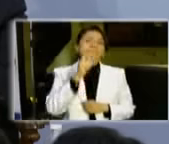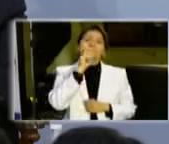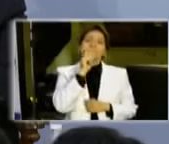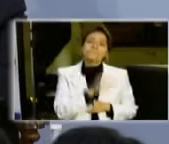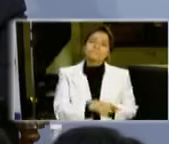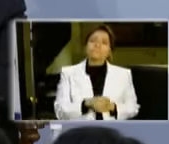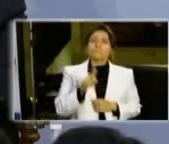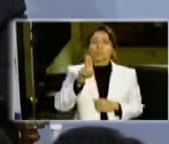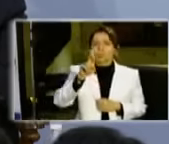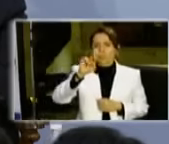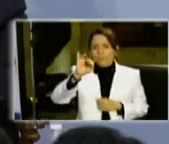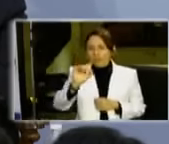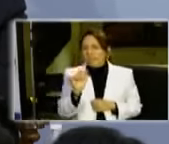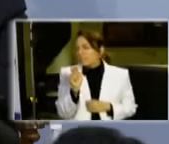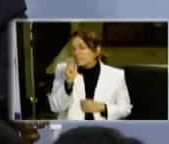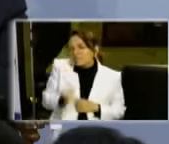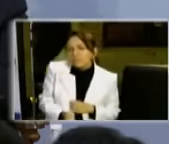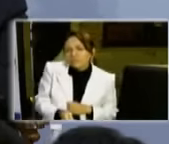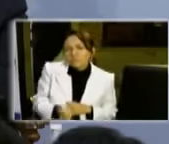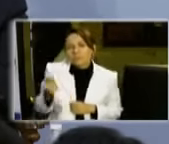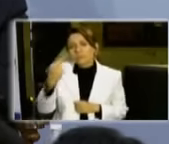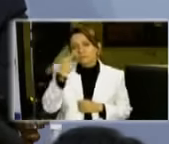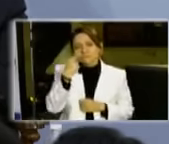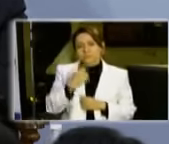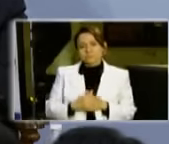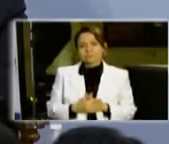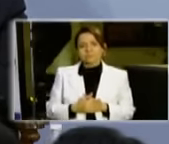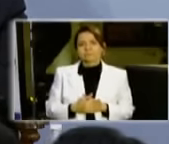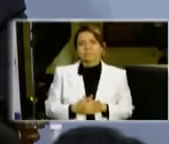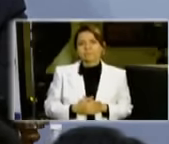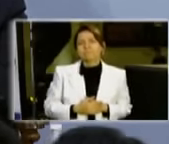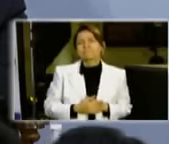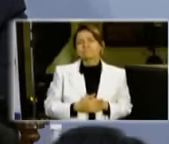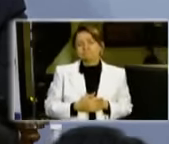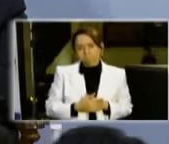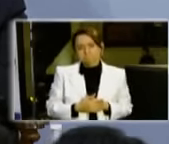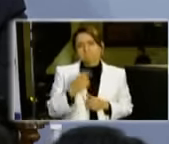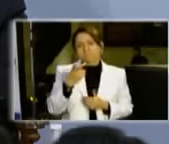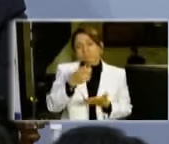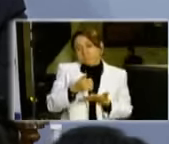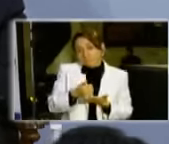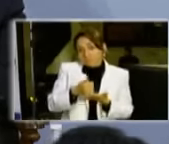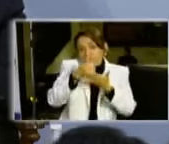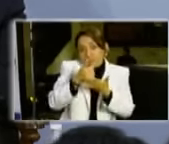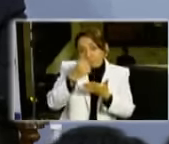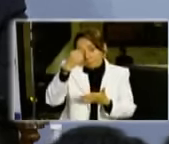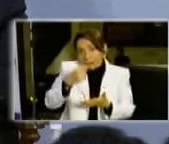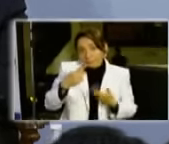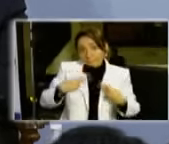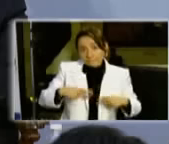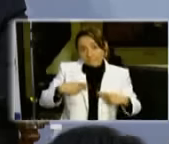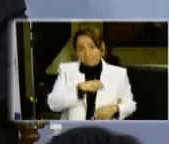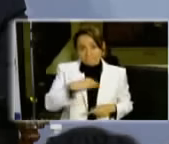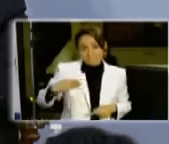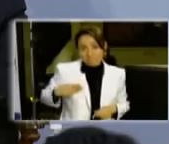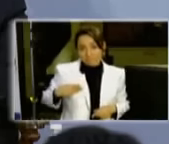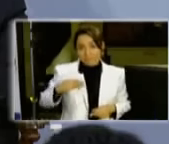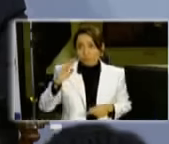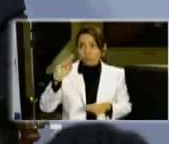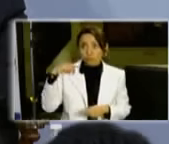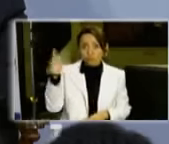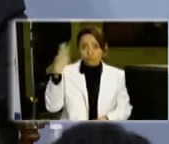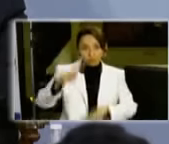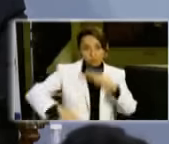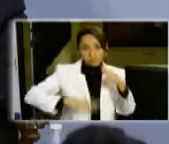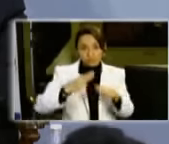Unidas, que es supranacional para todos los miembros del sistema mundial, excepto para